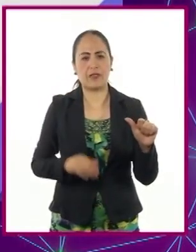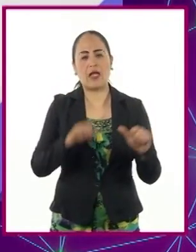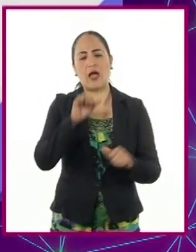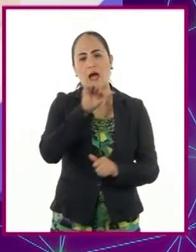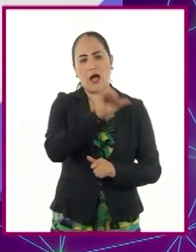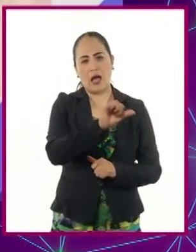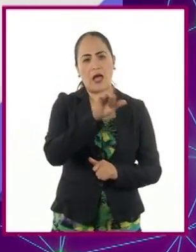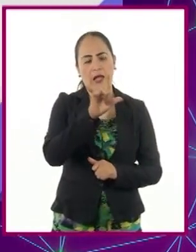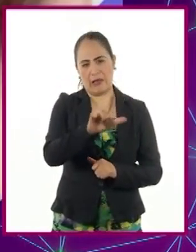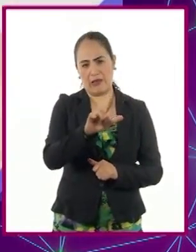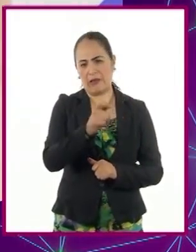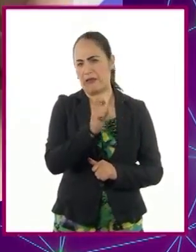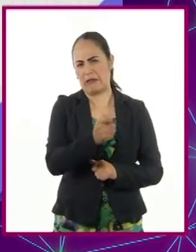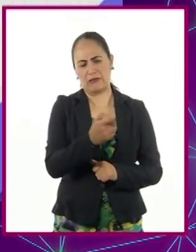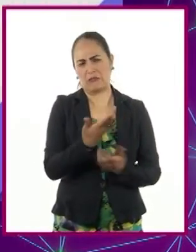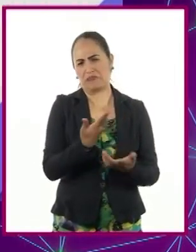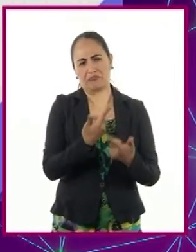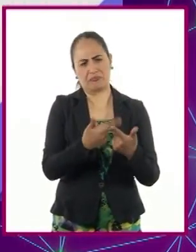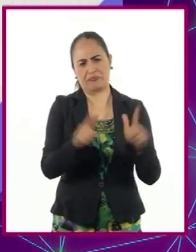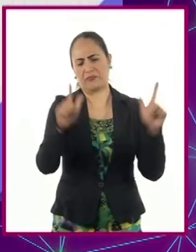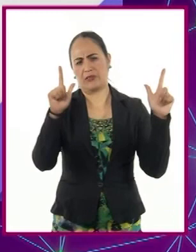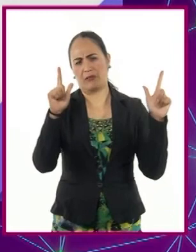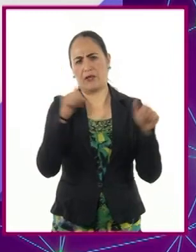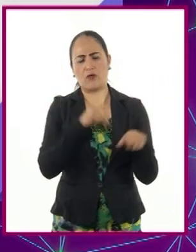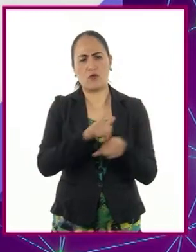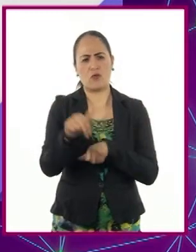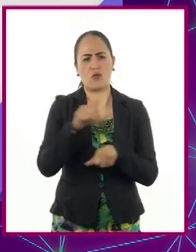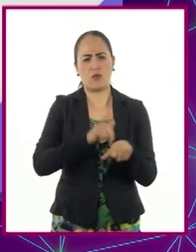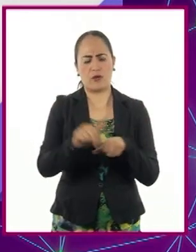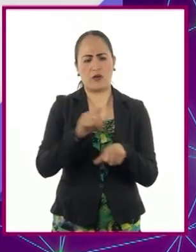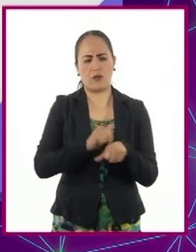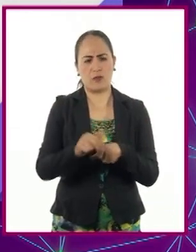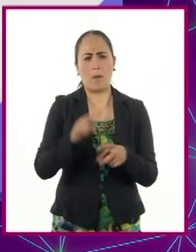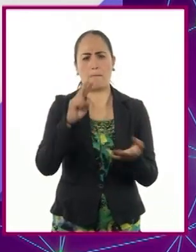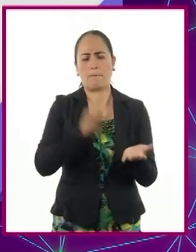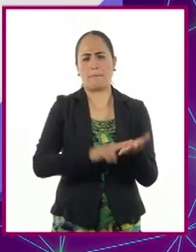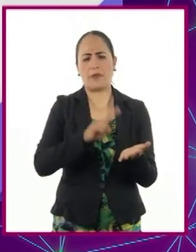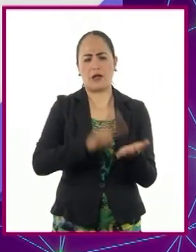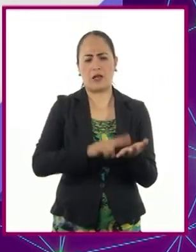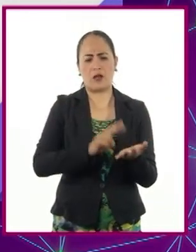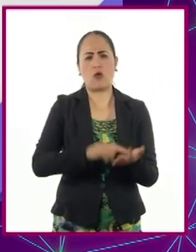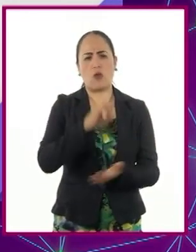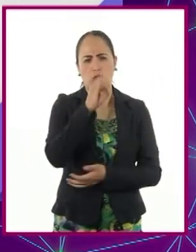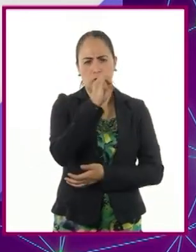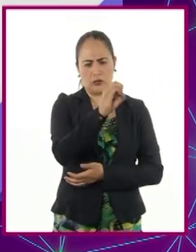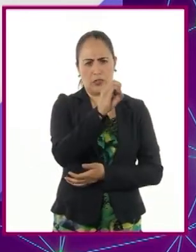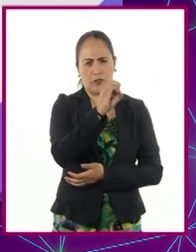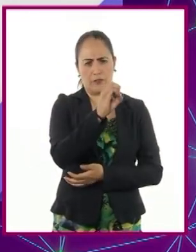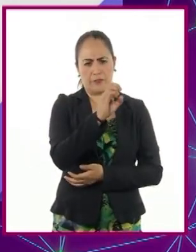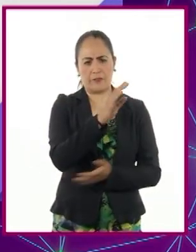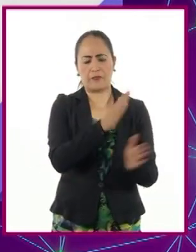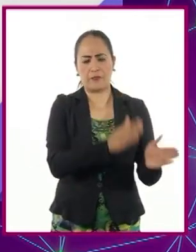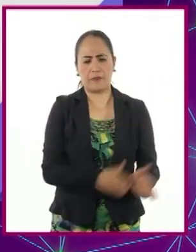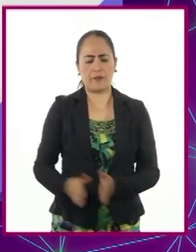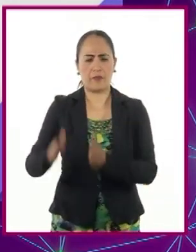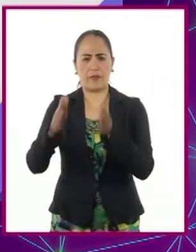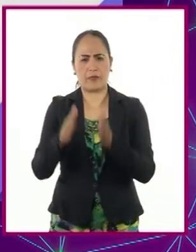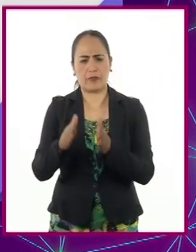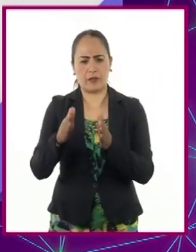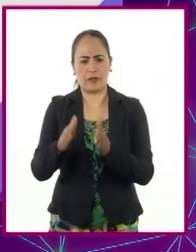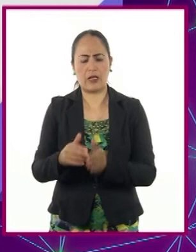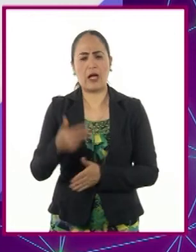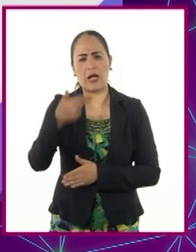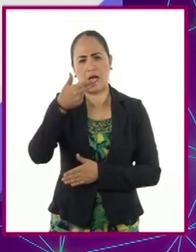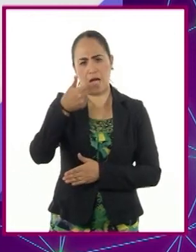encuentra en estado libre, por lo que su número de oxidación tiene un valor de 0. Después, en el compuesto de